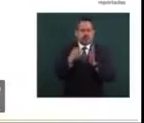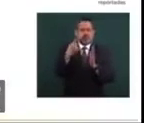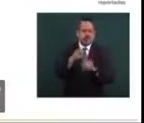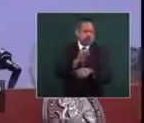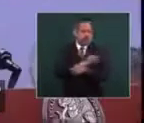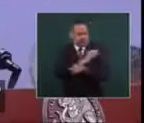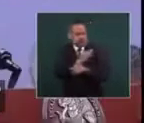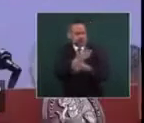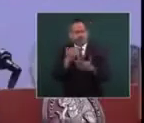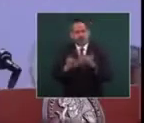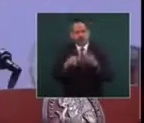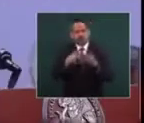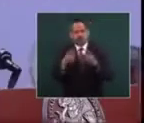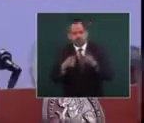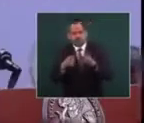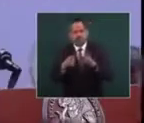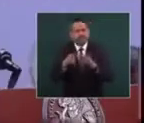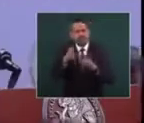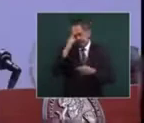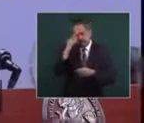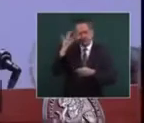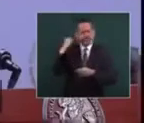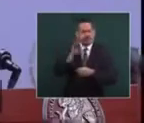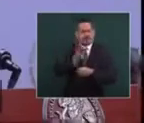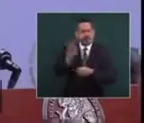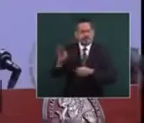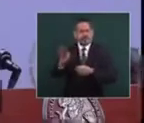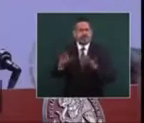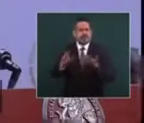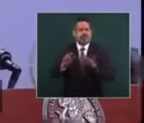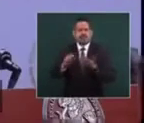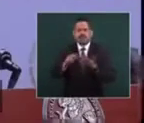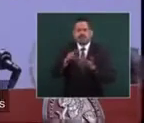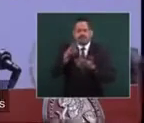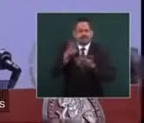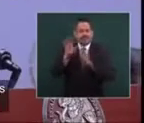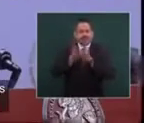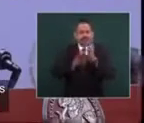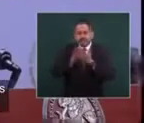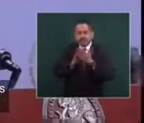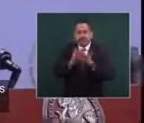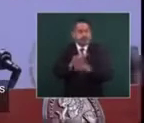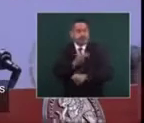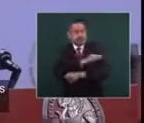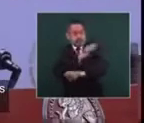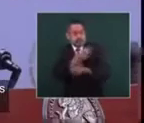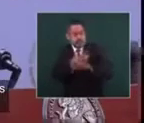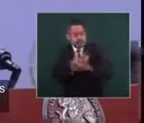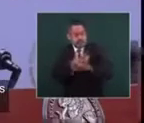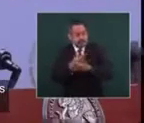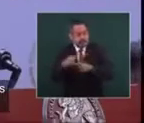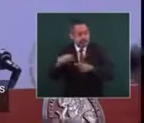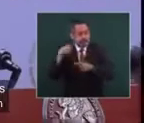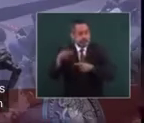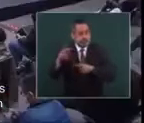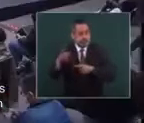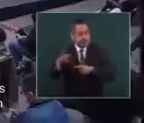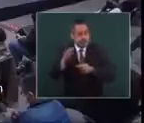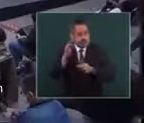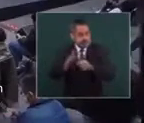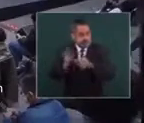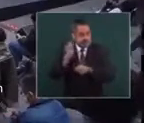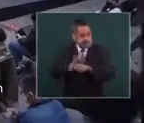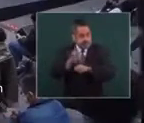estamos siguiendo los calendarios que corresponden a cada vacunación. Conforme esos calendarios lleguen en la indicación de